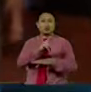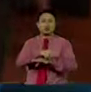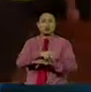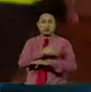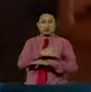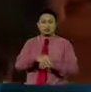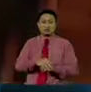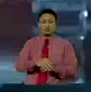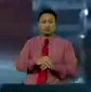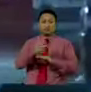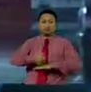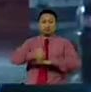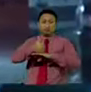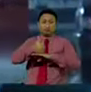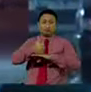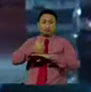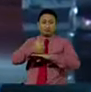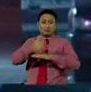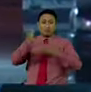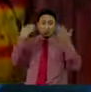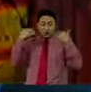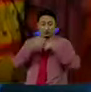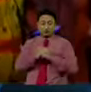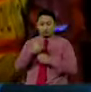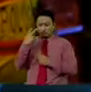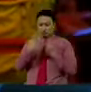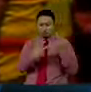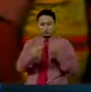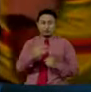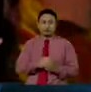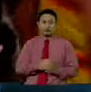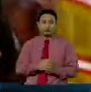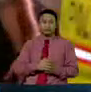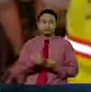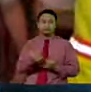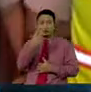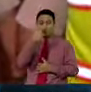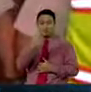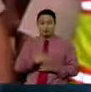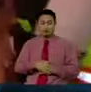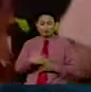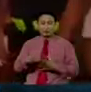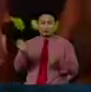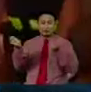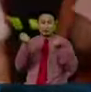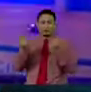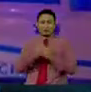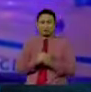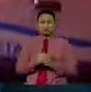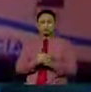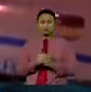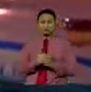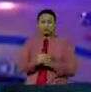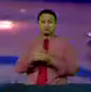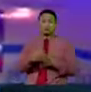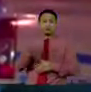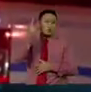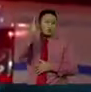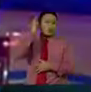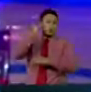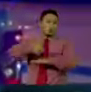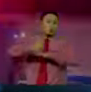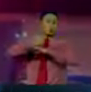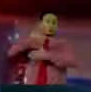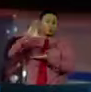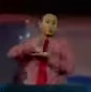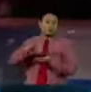patrullaron diferentes sectores de Guayaquil. Como ustedes se han fijado, hemos hecho el control, eso conjuntamente con la señora comisaria. Y en lo referente a